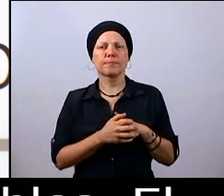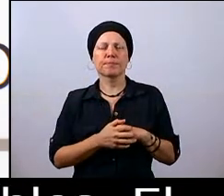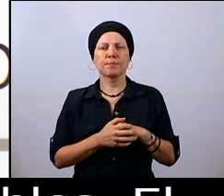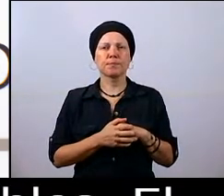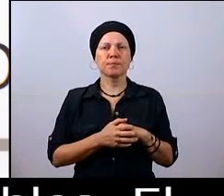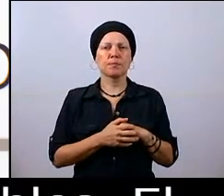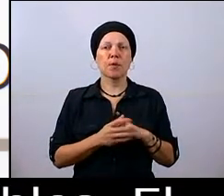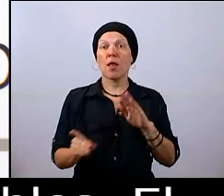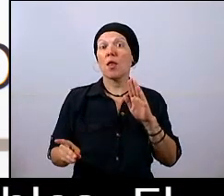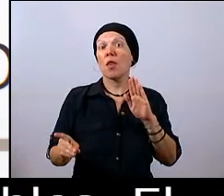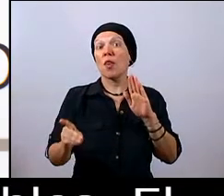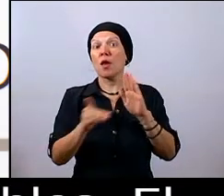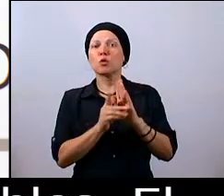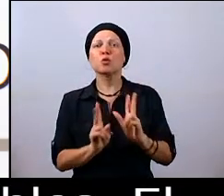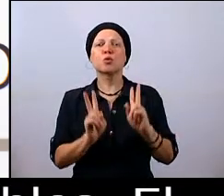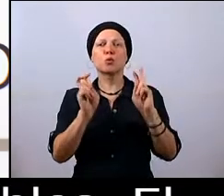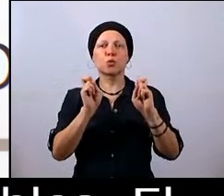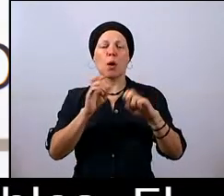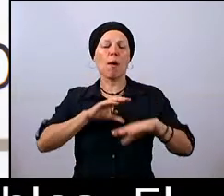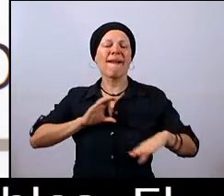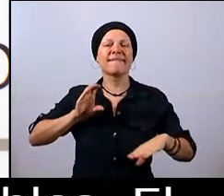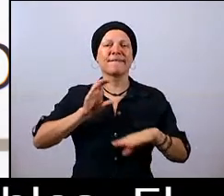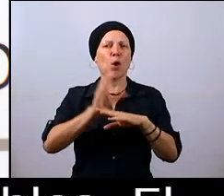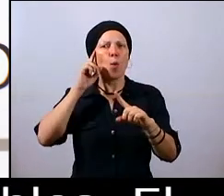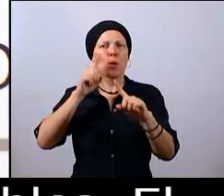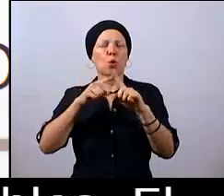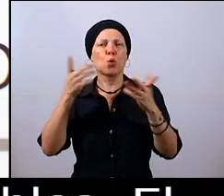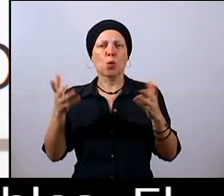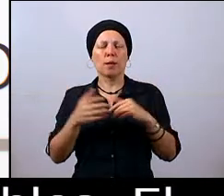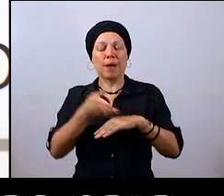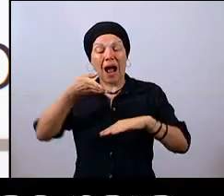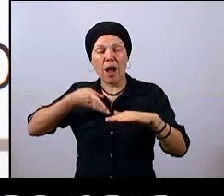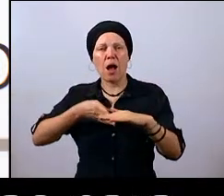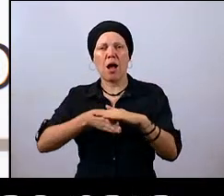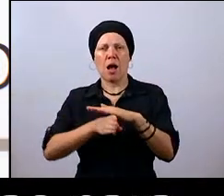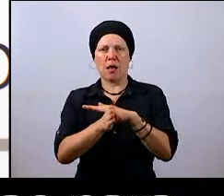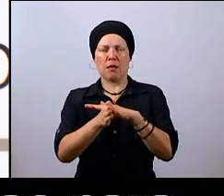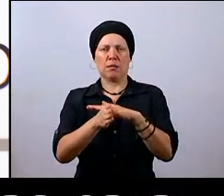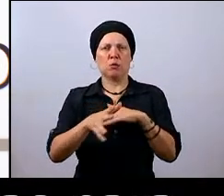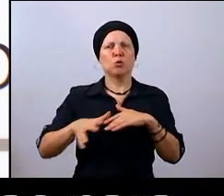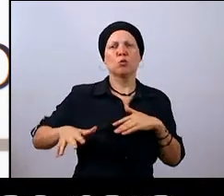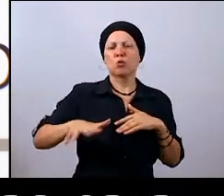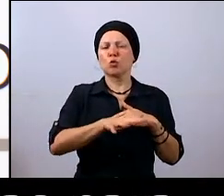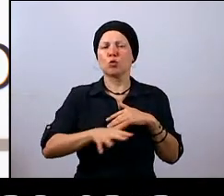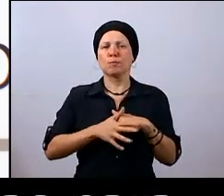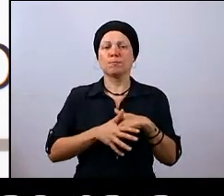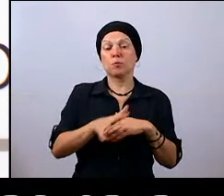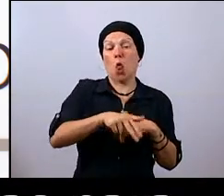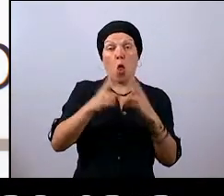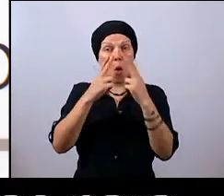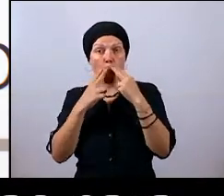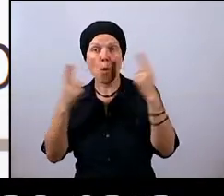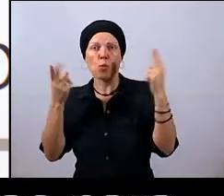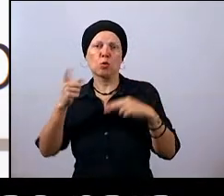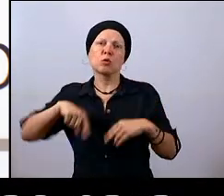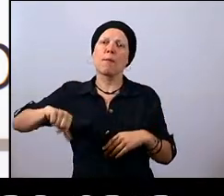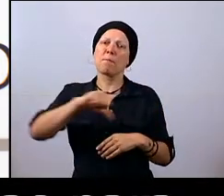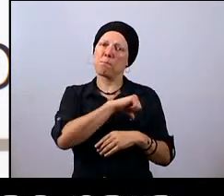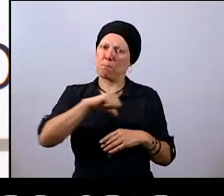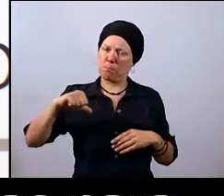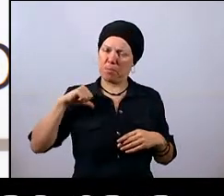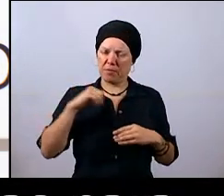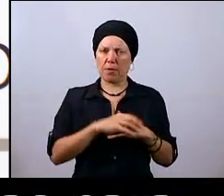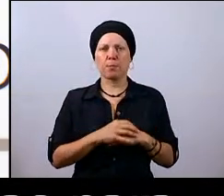nuevo decreto de ayudas para fomentar la accesibilidad en espacios públicos y en espacios